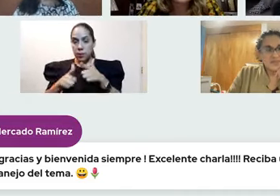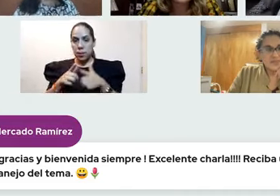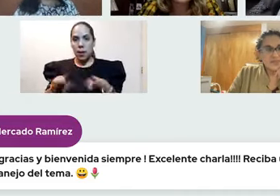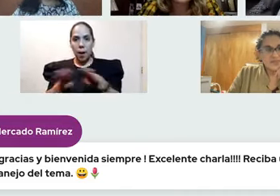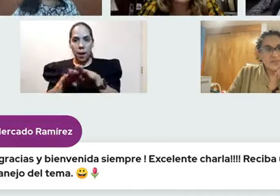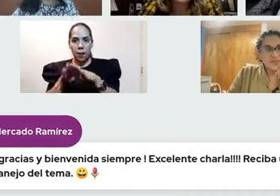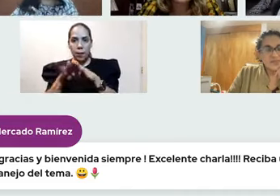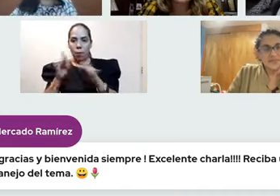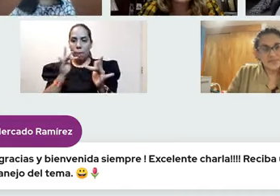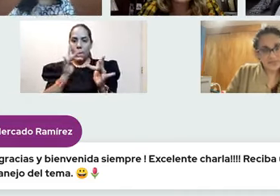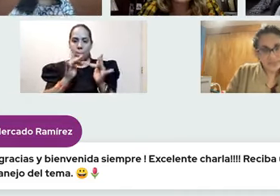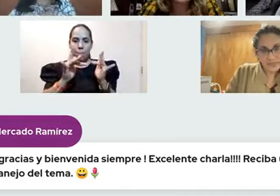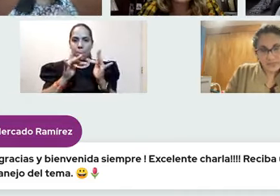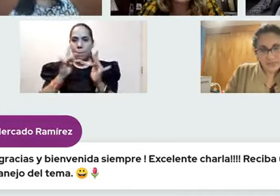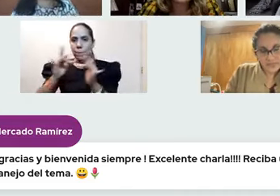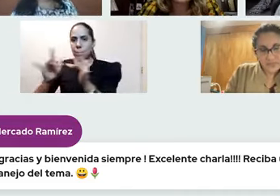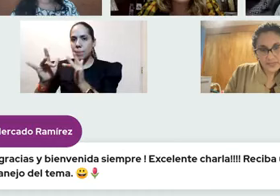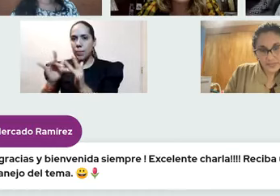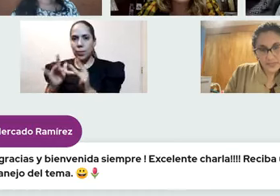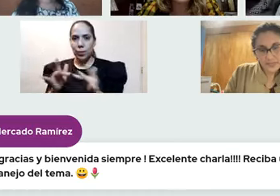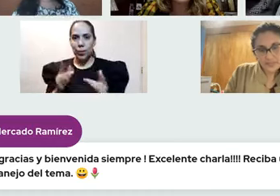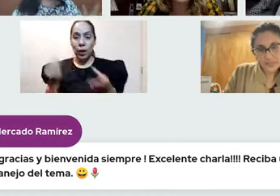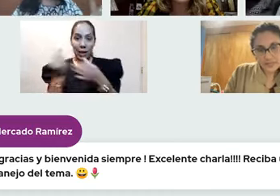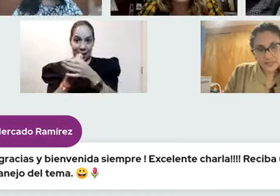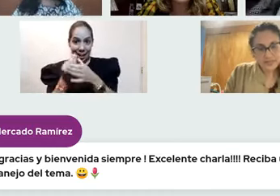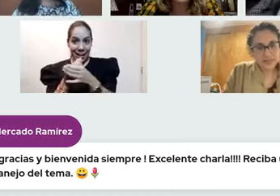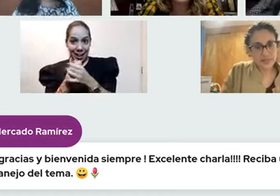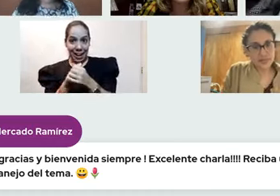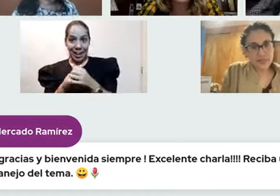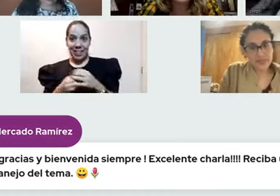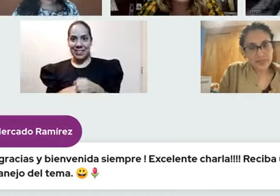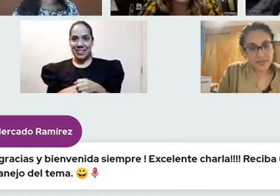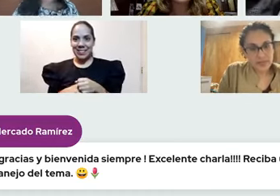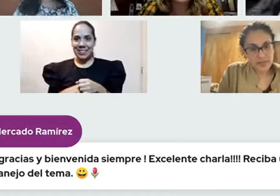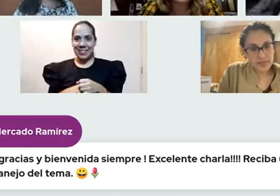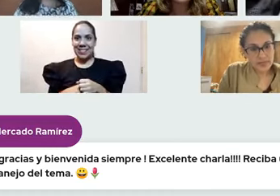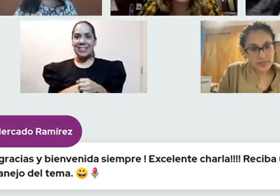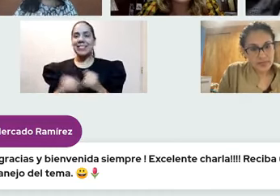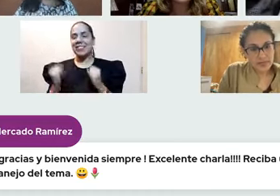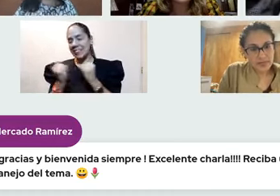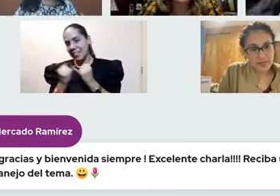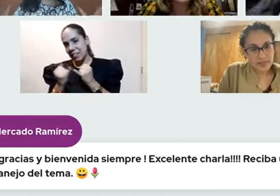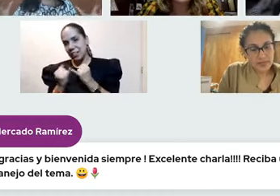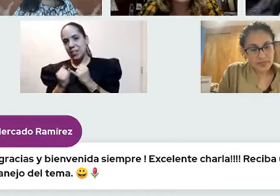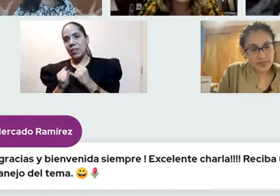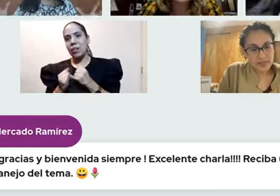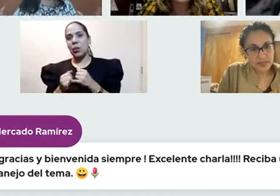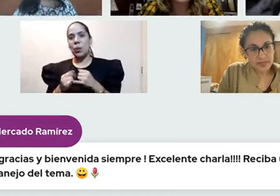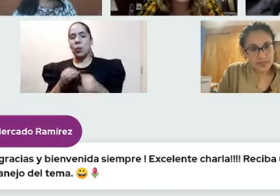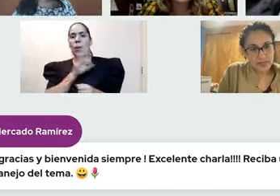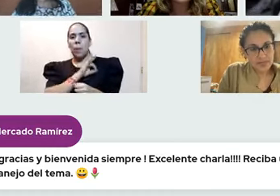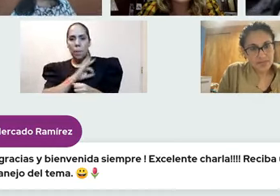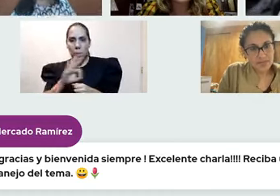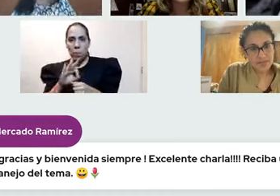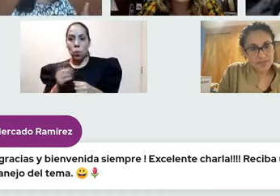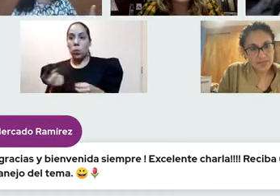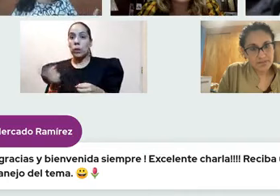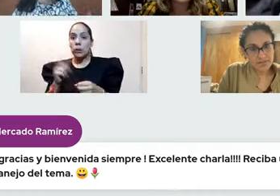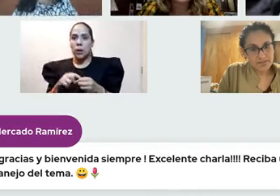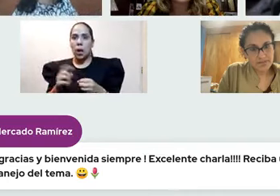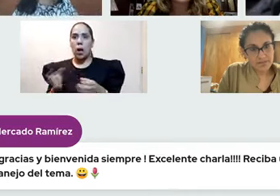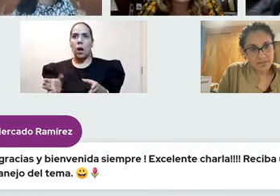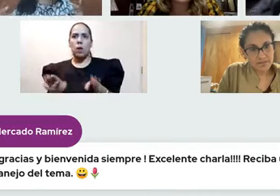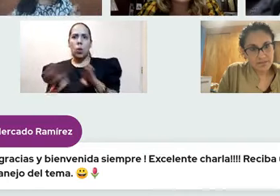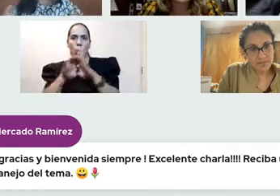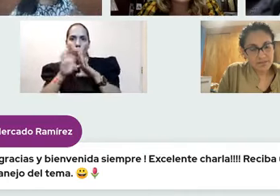¿no? Cursos para acceso a las tecnologías. Nos hablaron mucho de las fake news, cómo identificarlas en